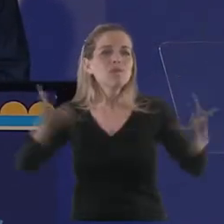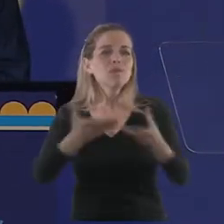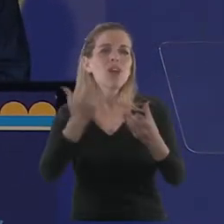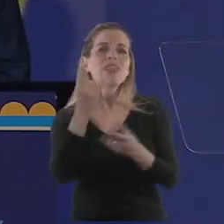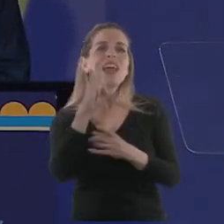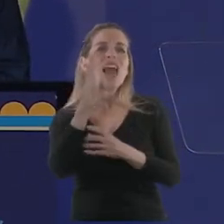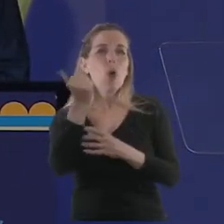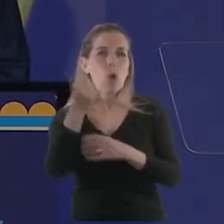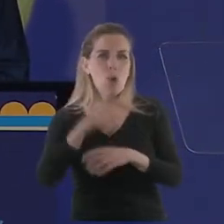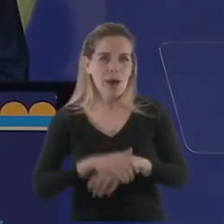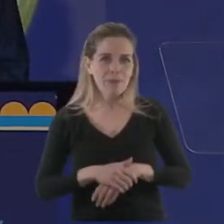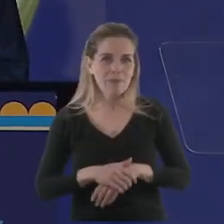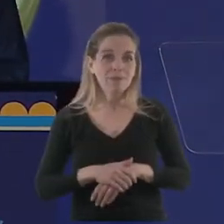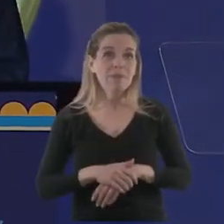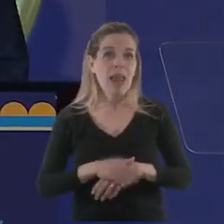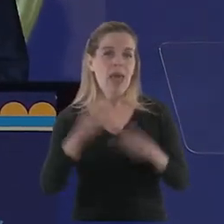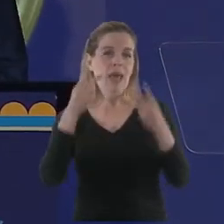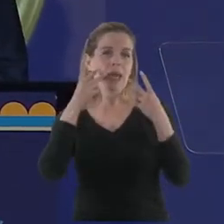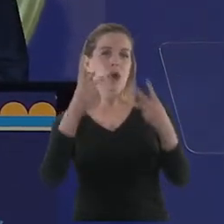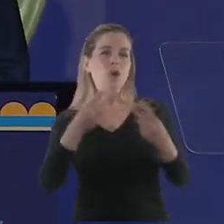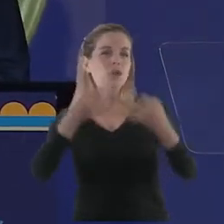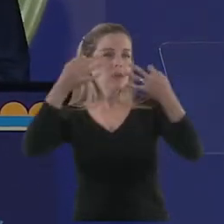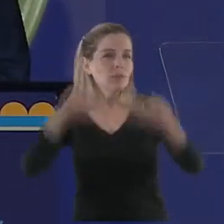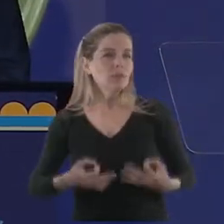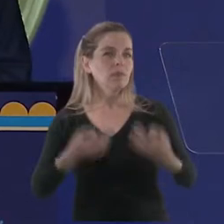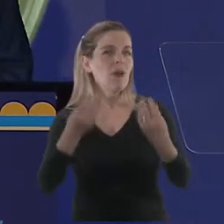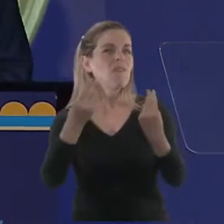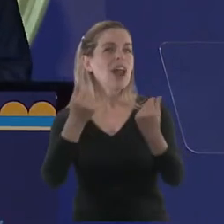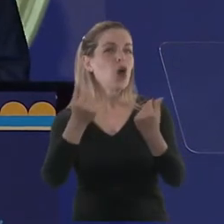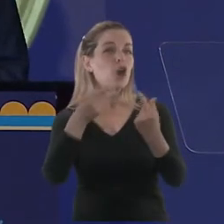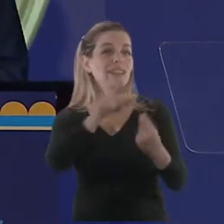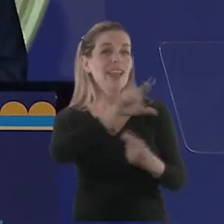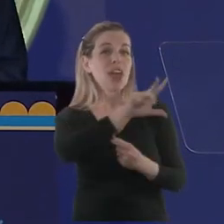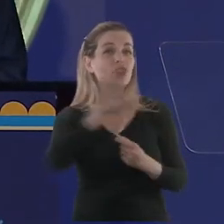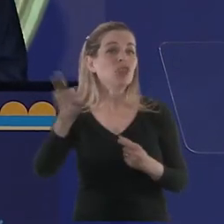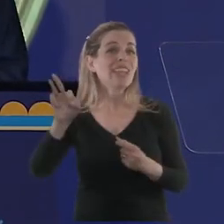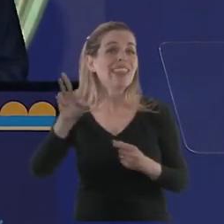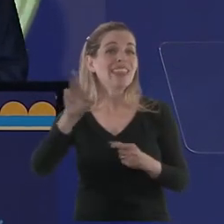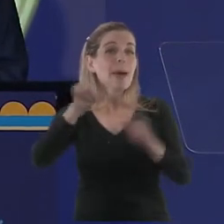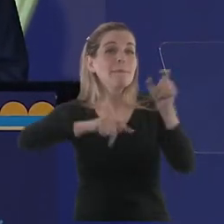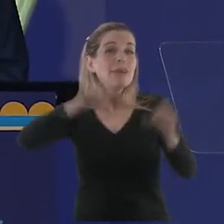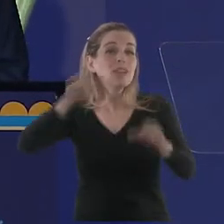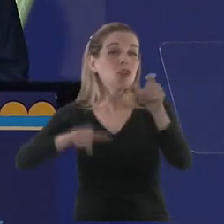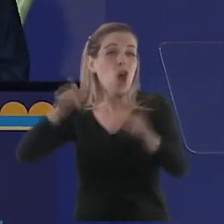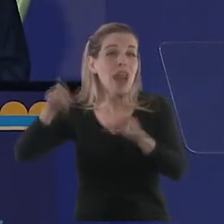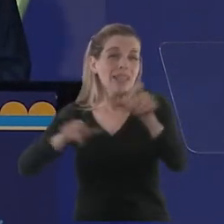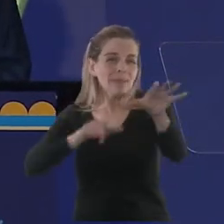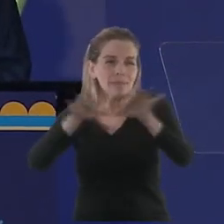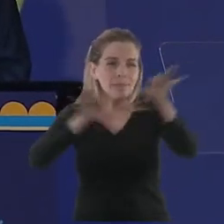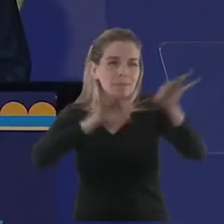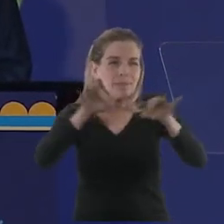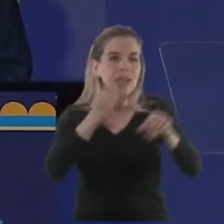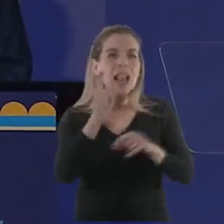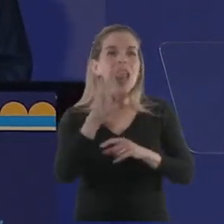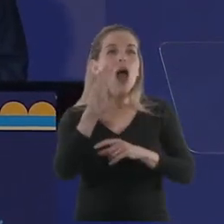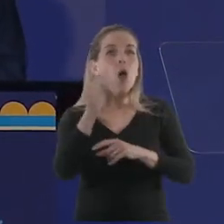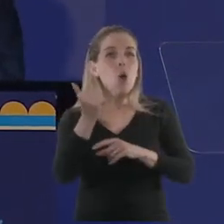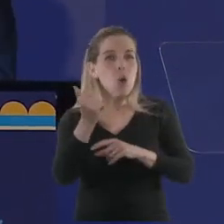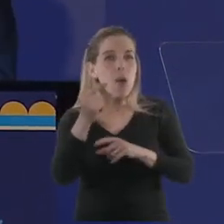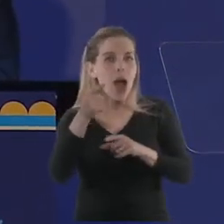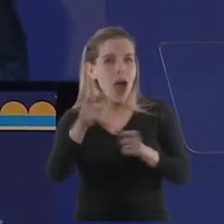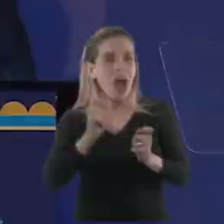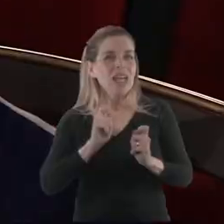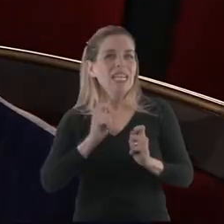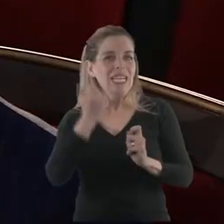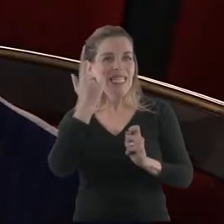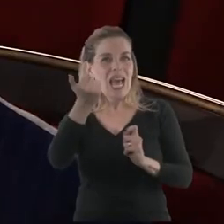universidad. Para reconocer el valor de estas 200 personalidades destacadas, la universidad les entregó